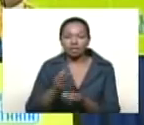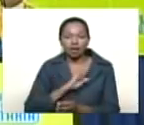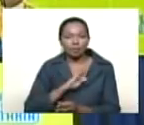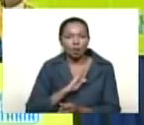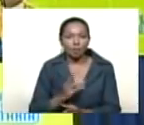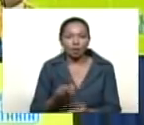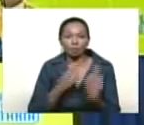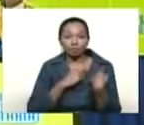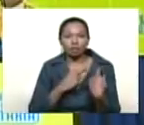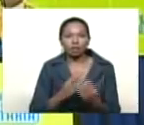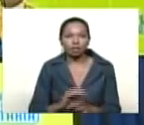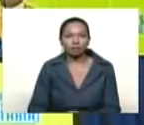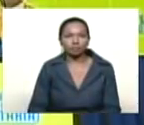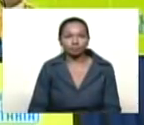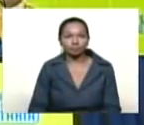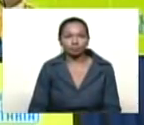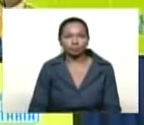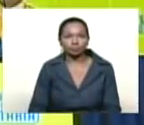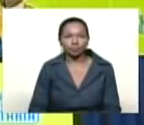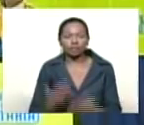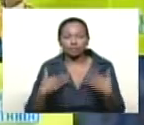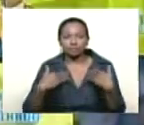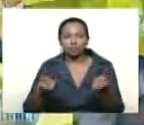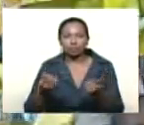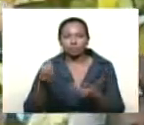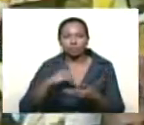pedirle a todos los equipos de salud,